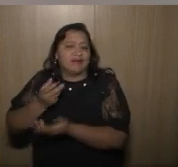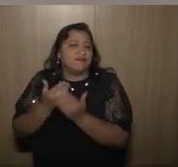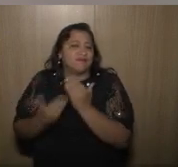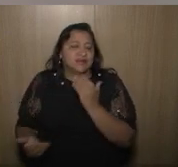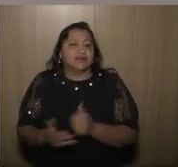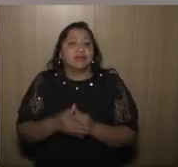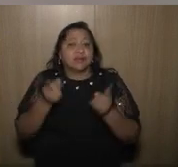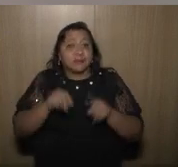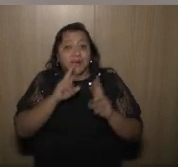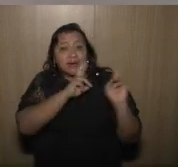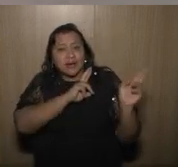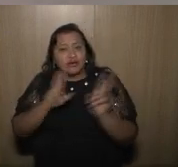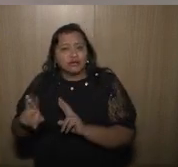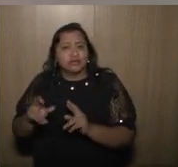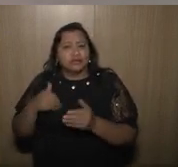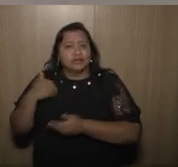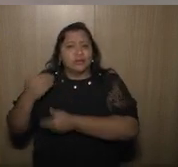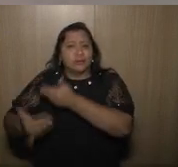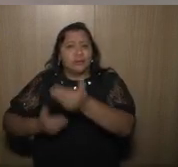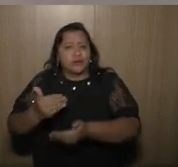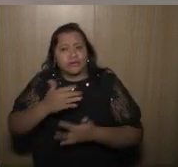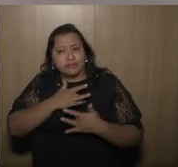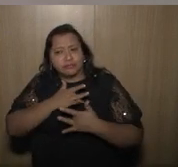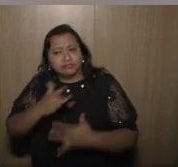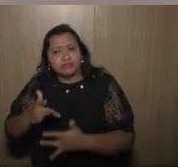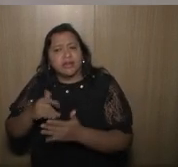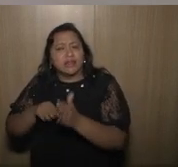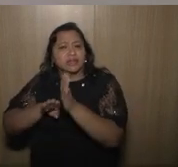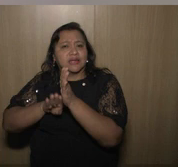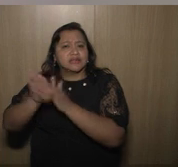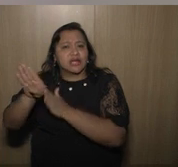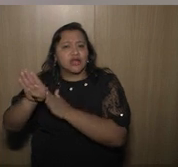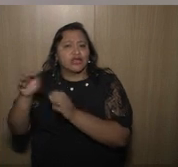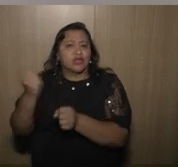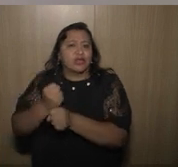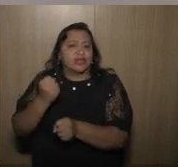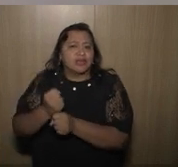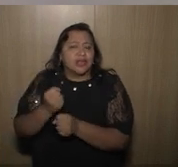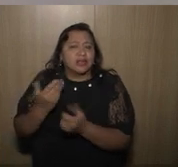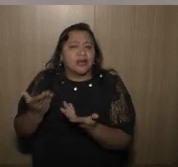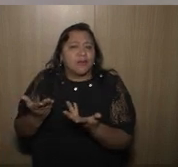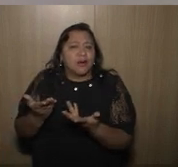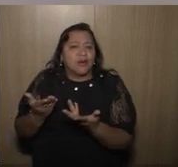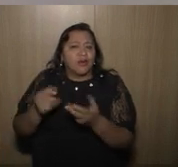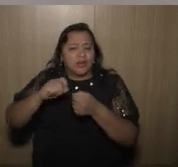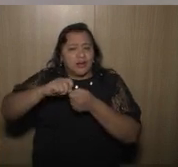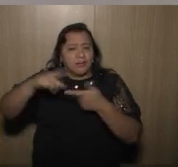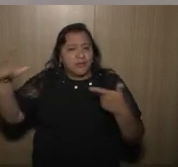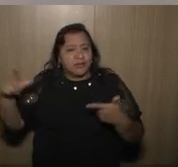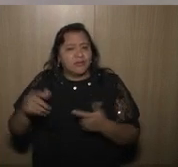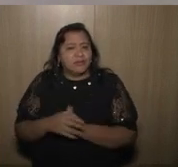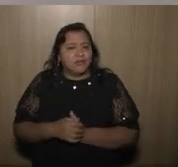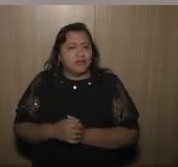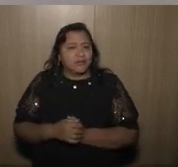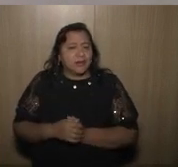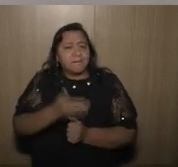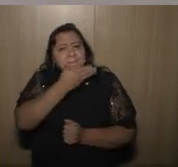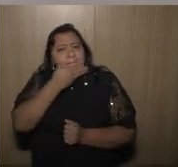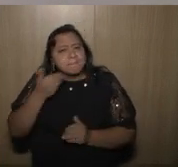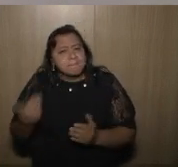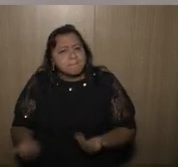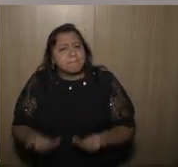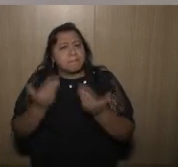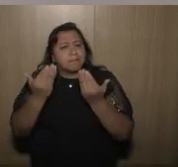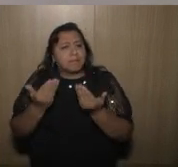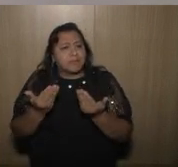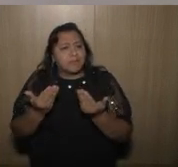reconocemos el proceso colaborativo que desarrolló el Ministerio para el desarrollo de la plataforma. No hay mejor forma de simplificar un trámite